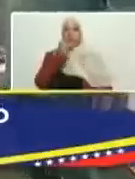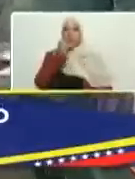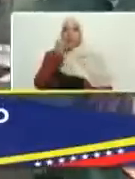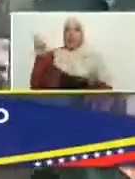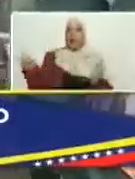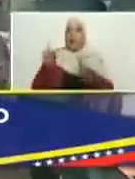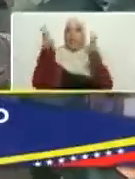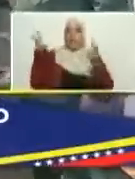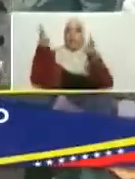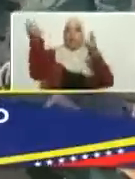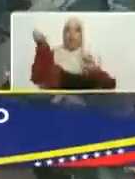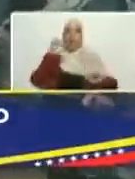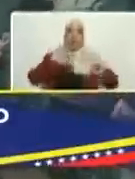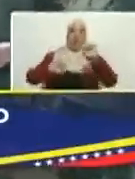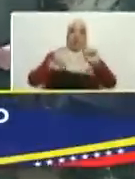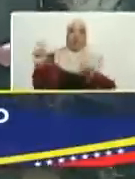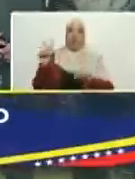siempre.